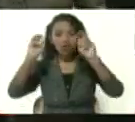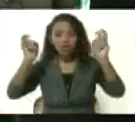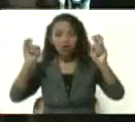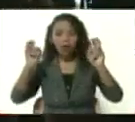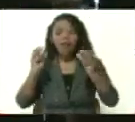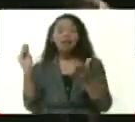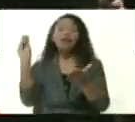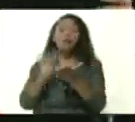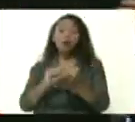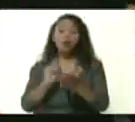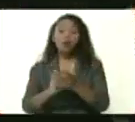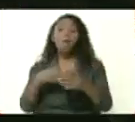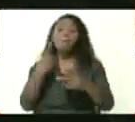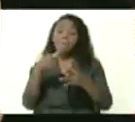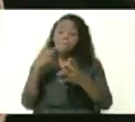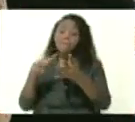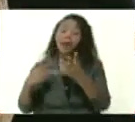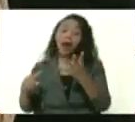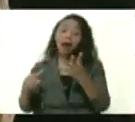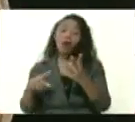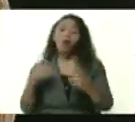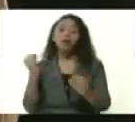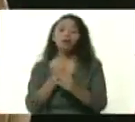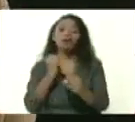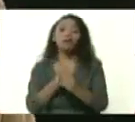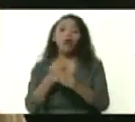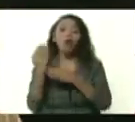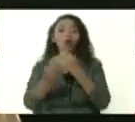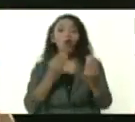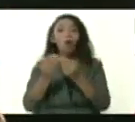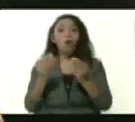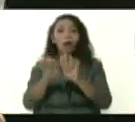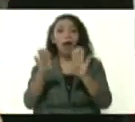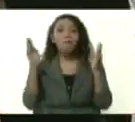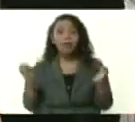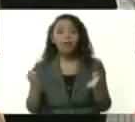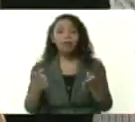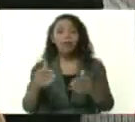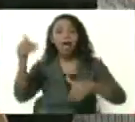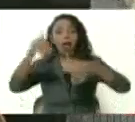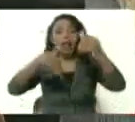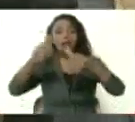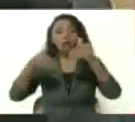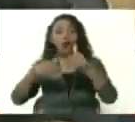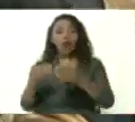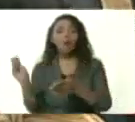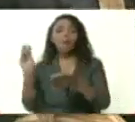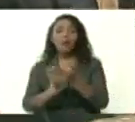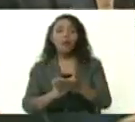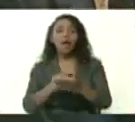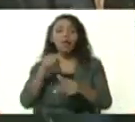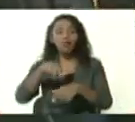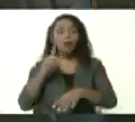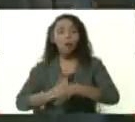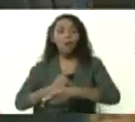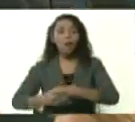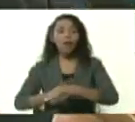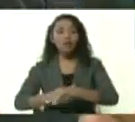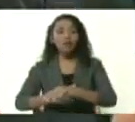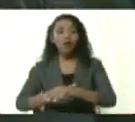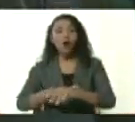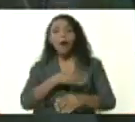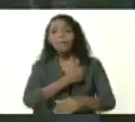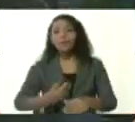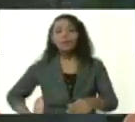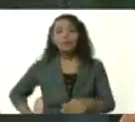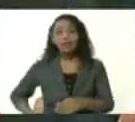se han instalado varias de esas mesas complementarias, como lo es la mesa electoral, la cual la preside en estos momentos el vicepresidente sectorial